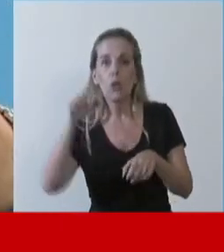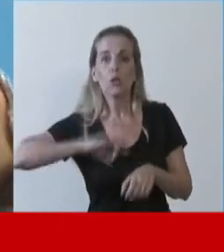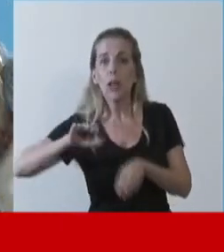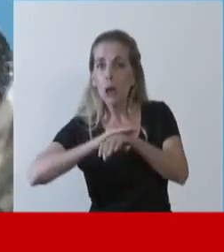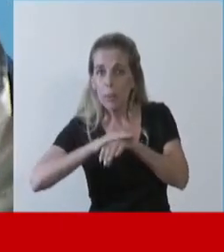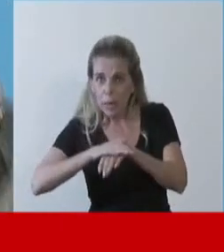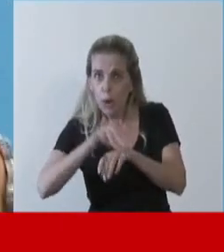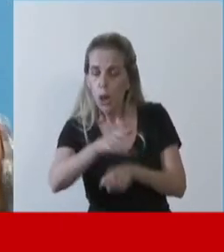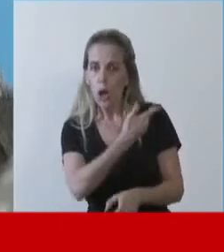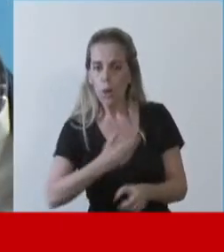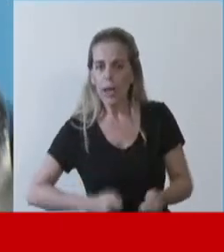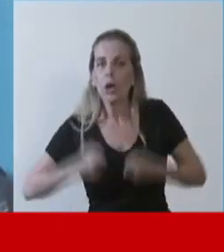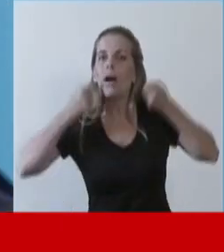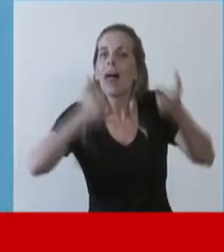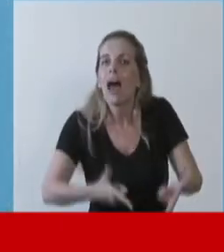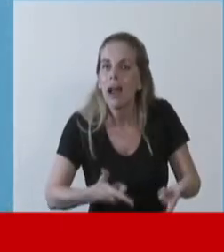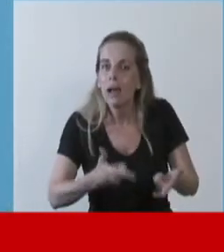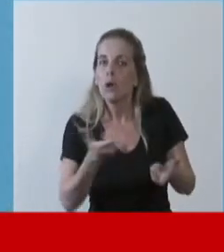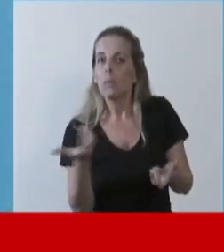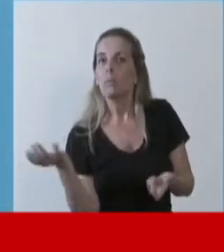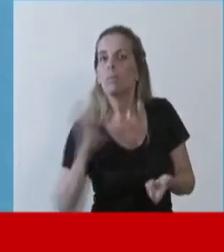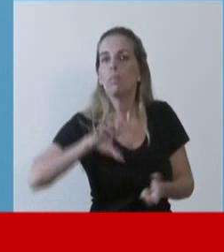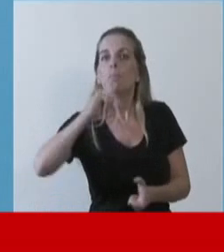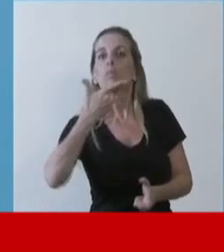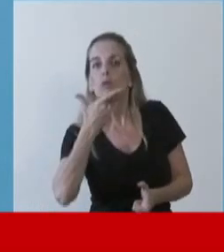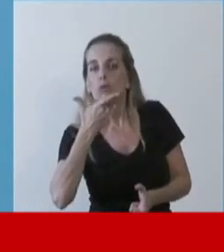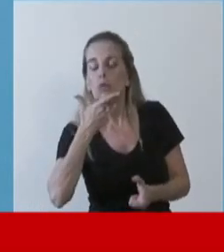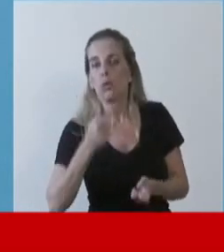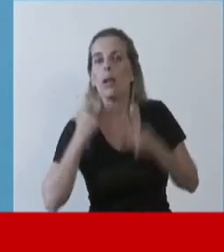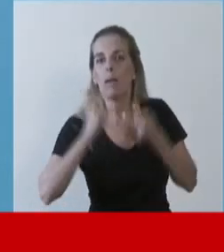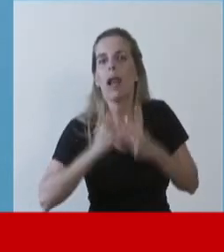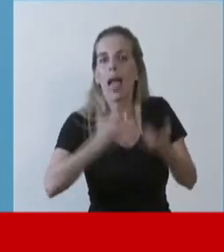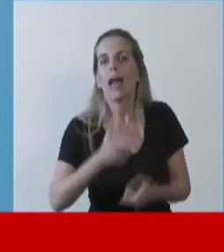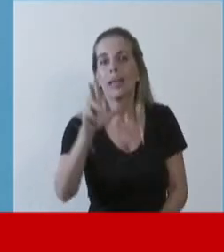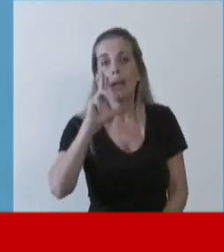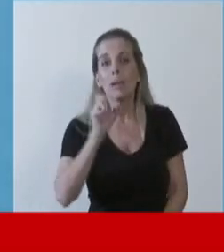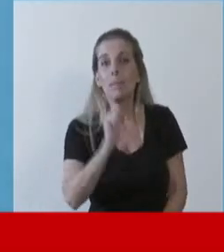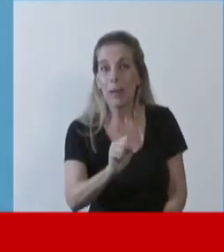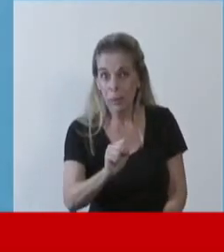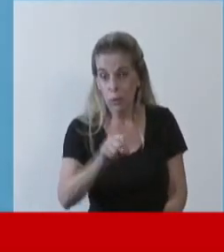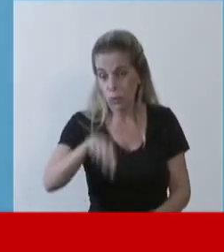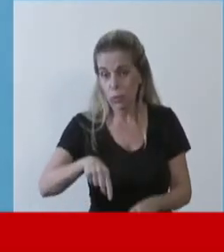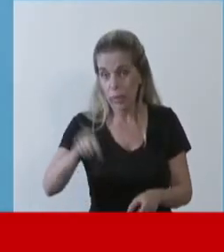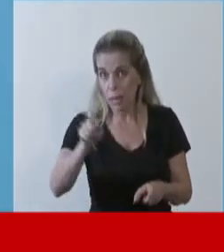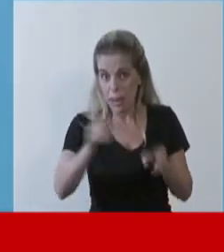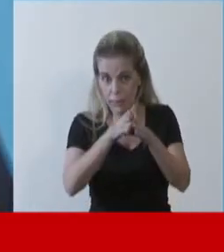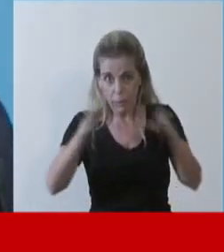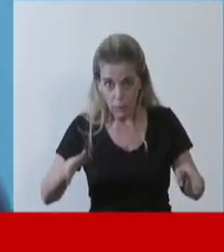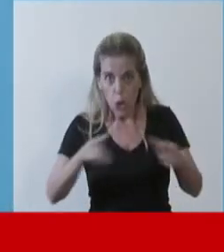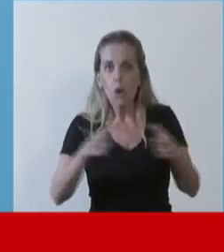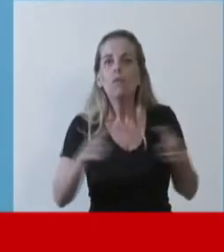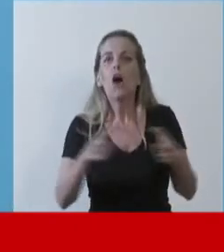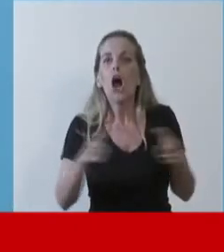un refuerzo por única vez, un refuerzo adicional de 3.000 pesos durante este mes, un